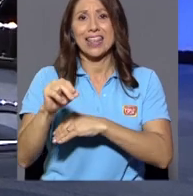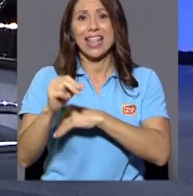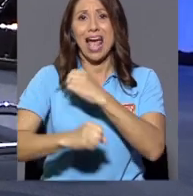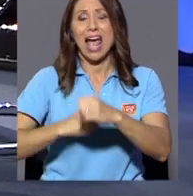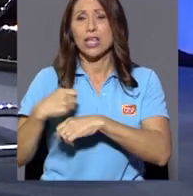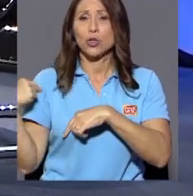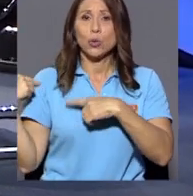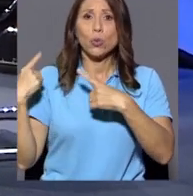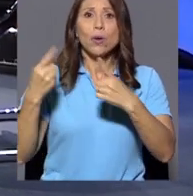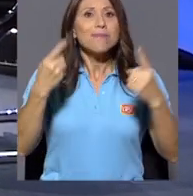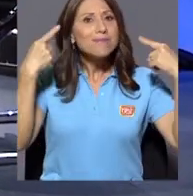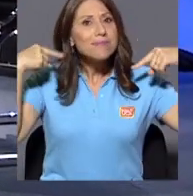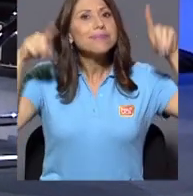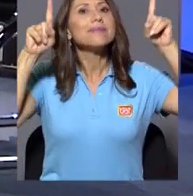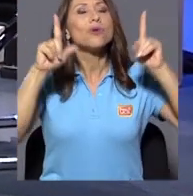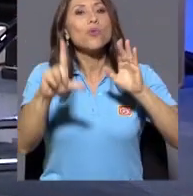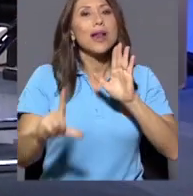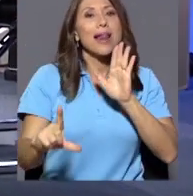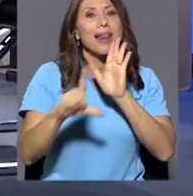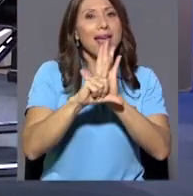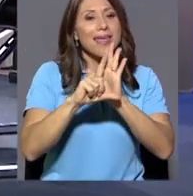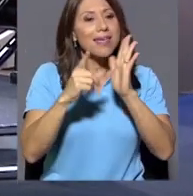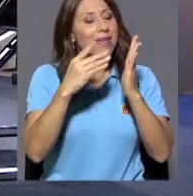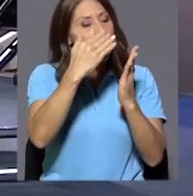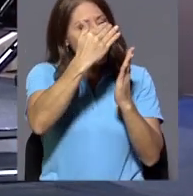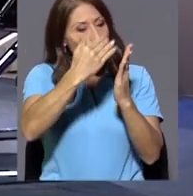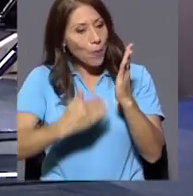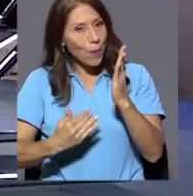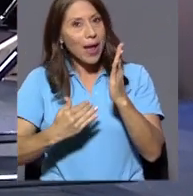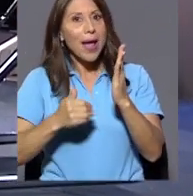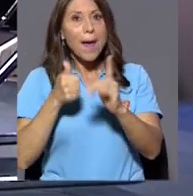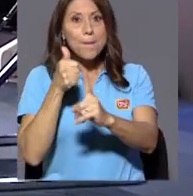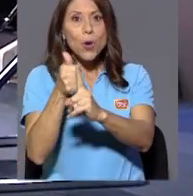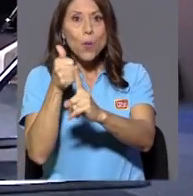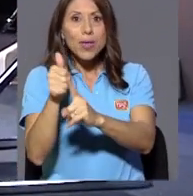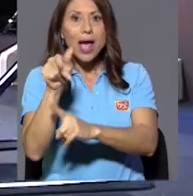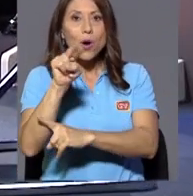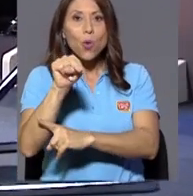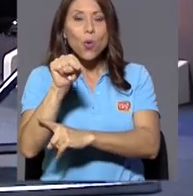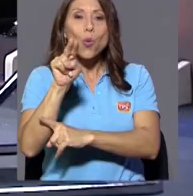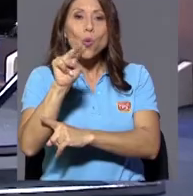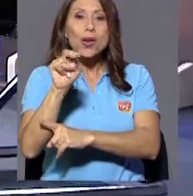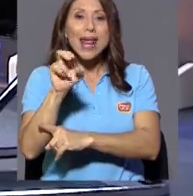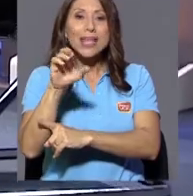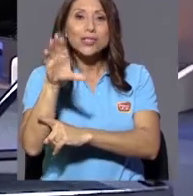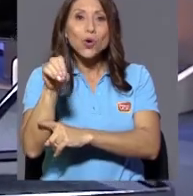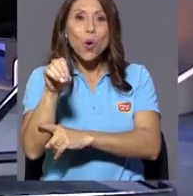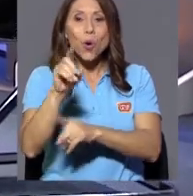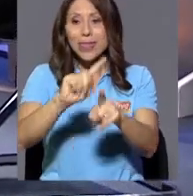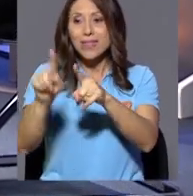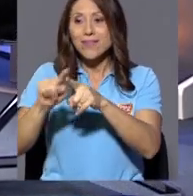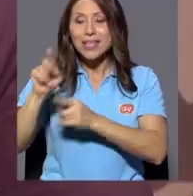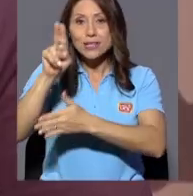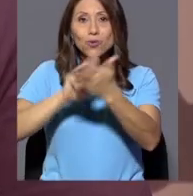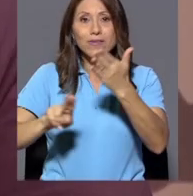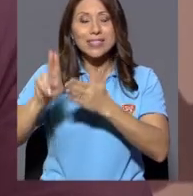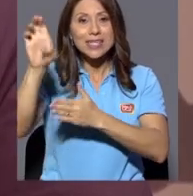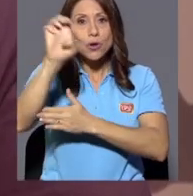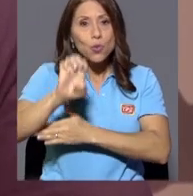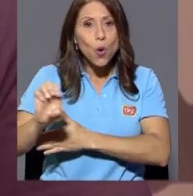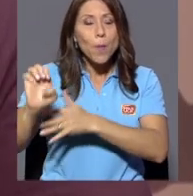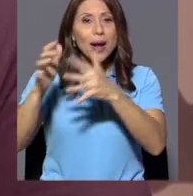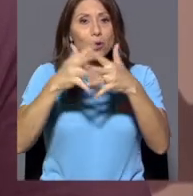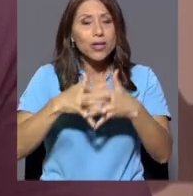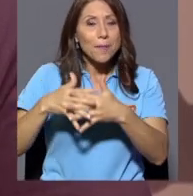llegar a una ley que fue evaluada hasta por la propia unesco y por tantas otras universidades en europa norteamérica